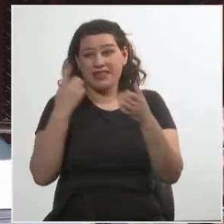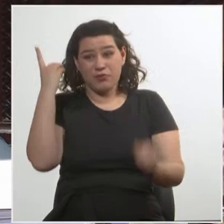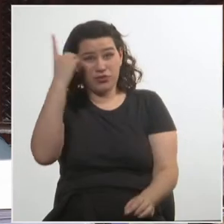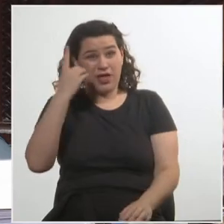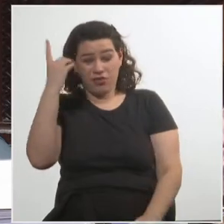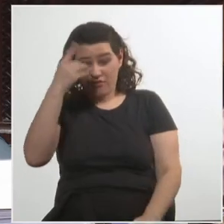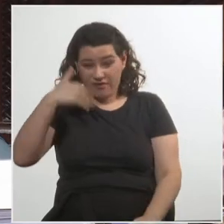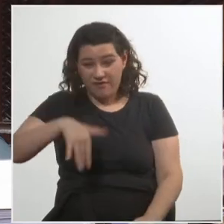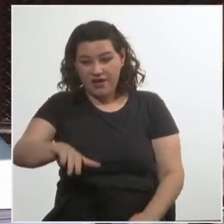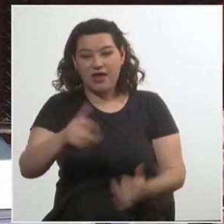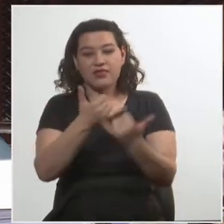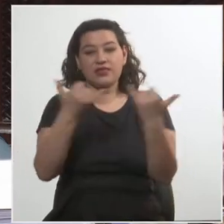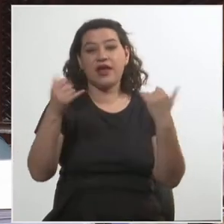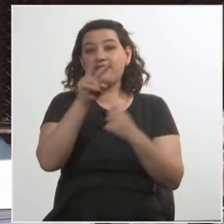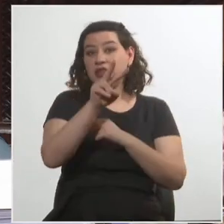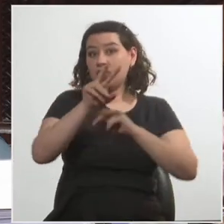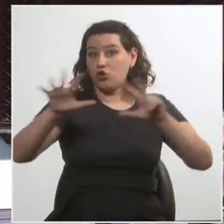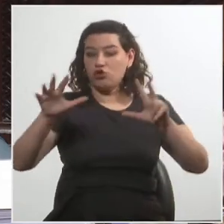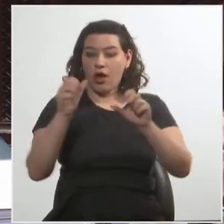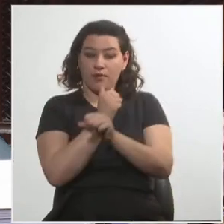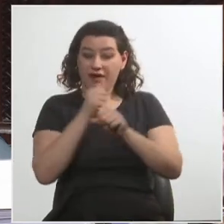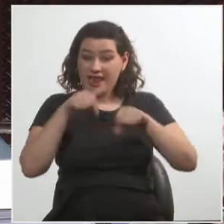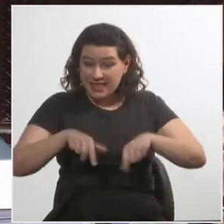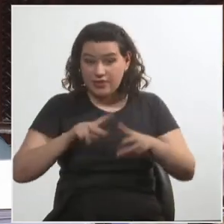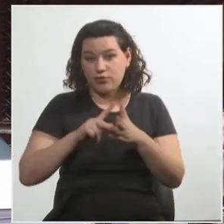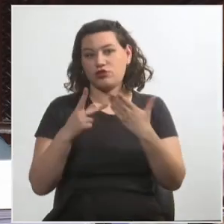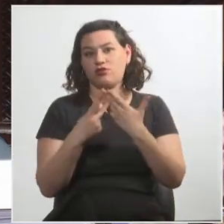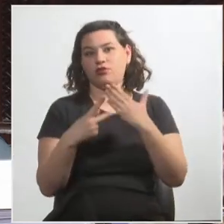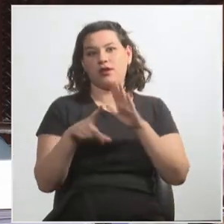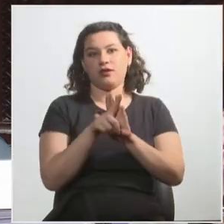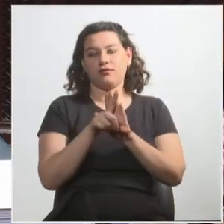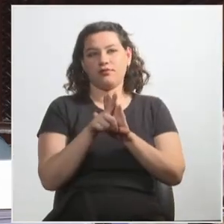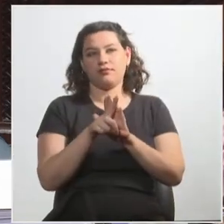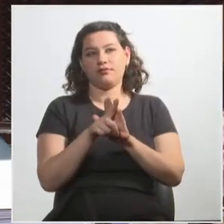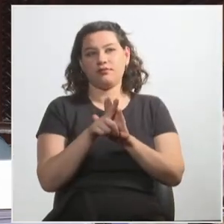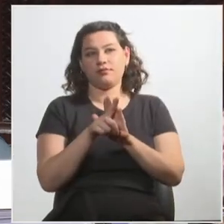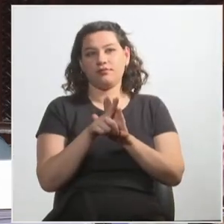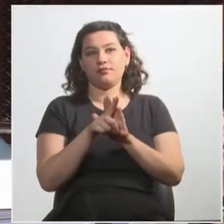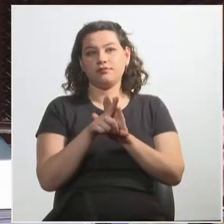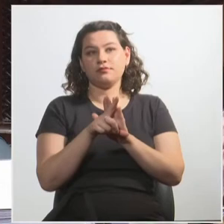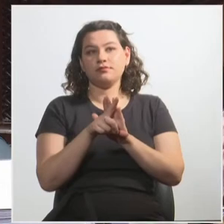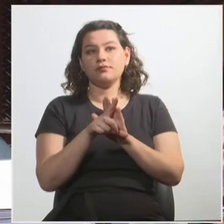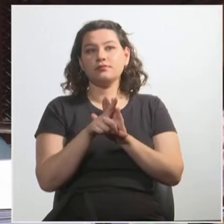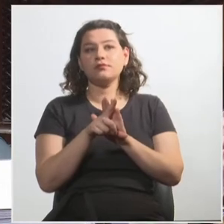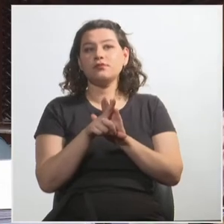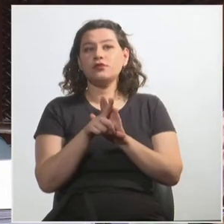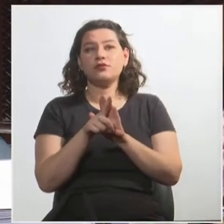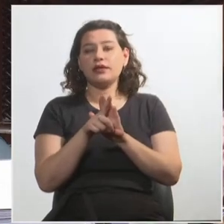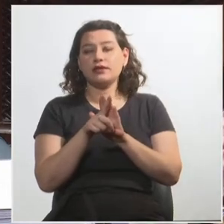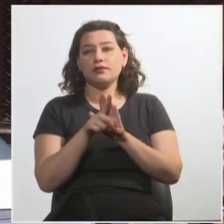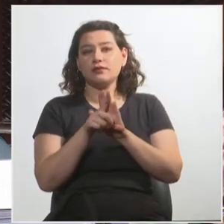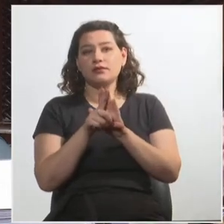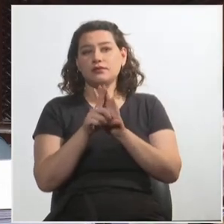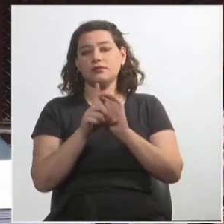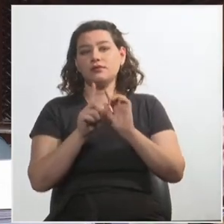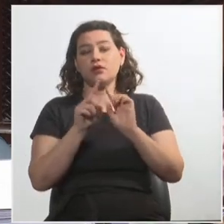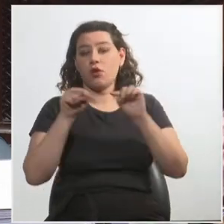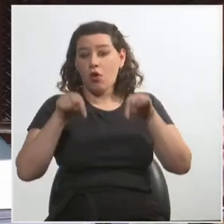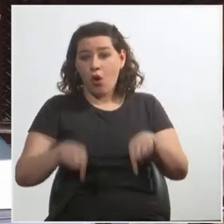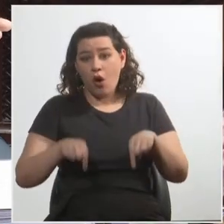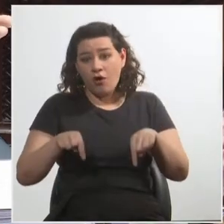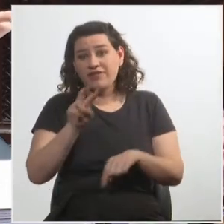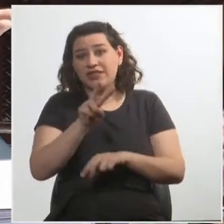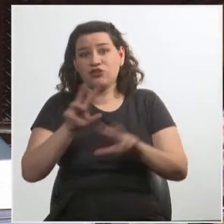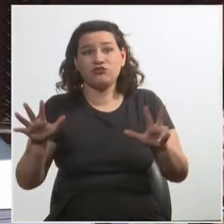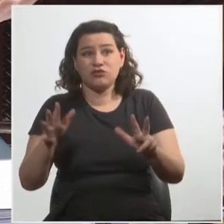va a sesionar el día 28 para aprobar este proyecto de ley este hoyo